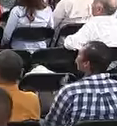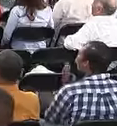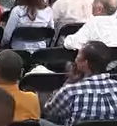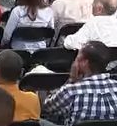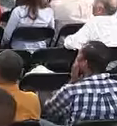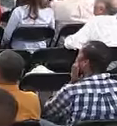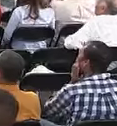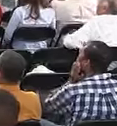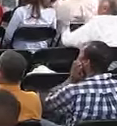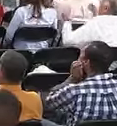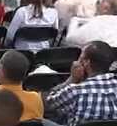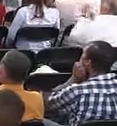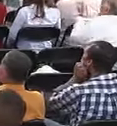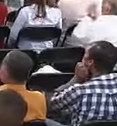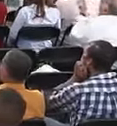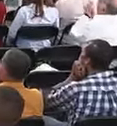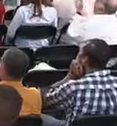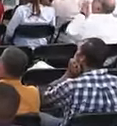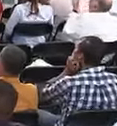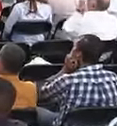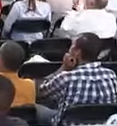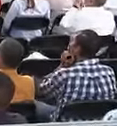Claudia Sheinbaum Pardo.